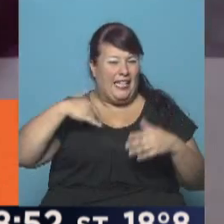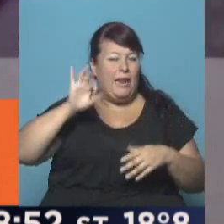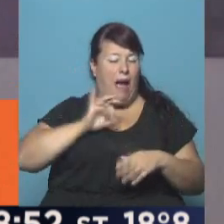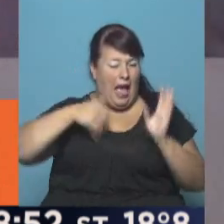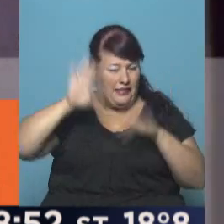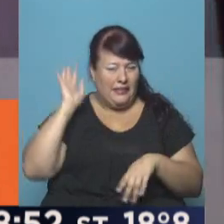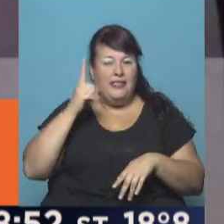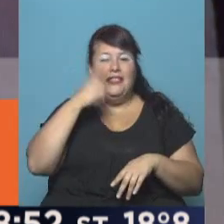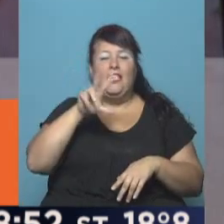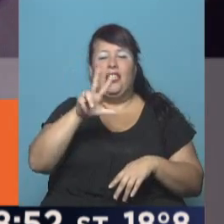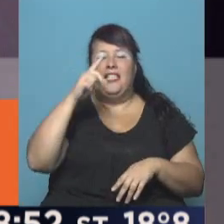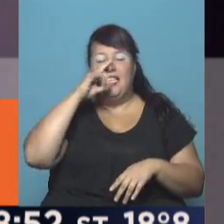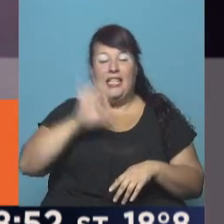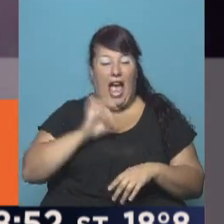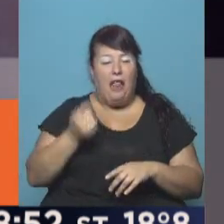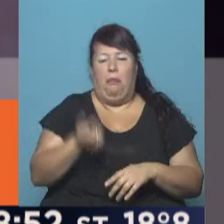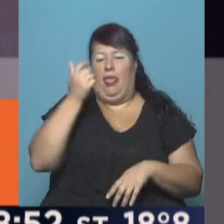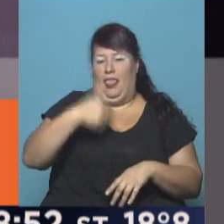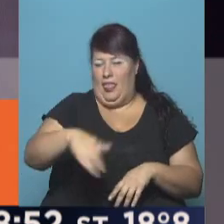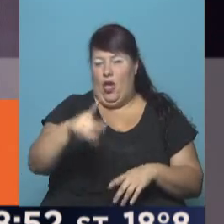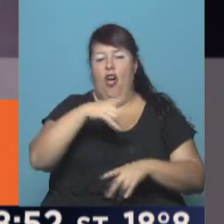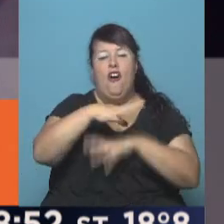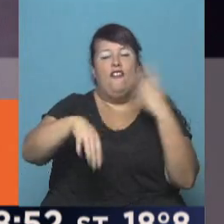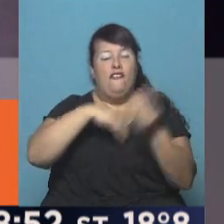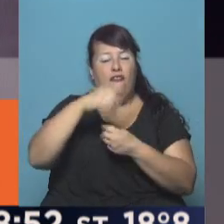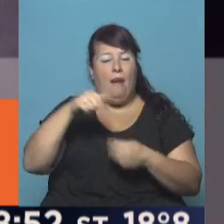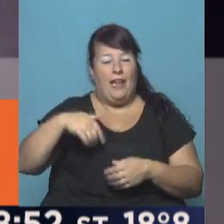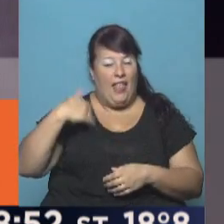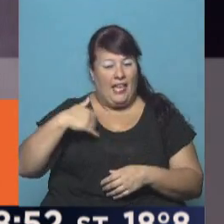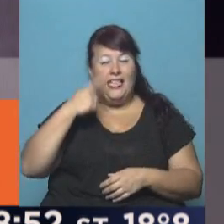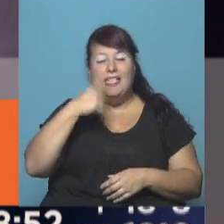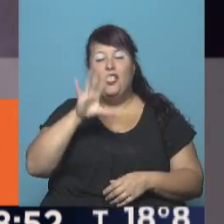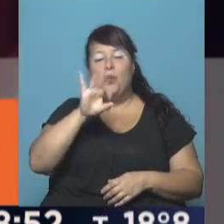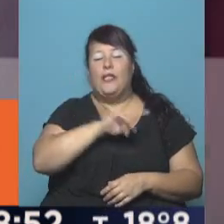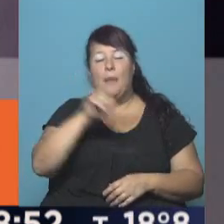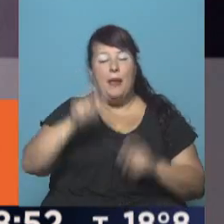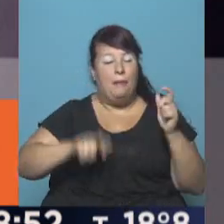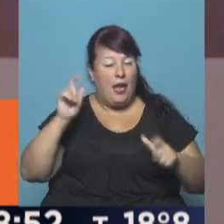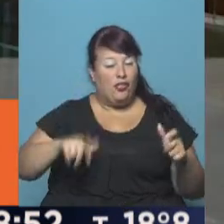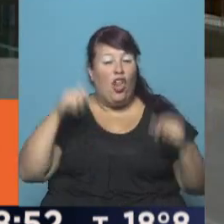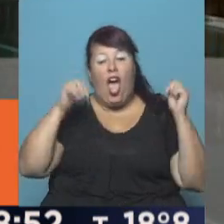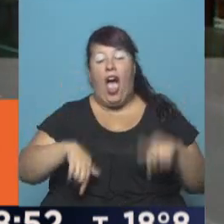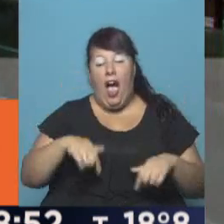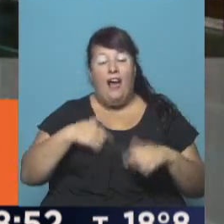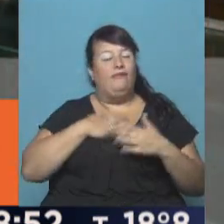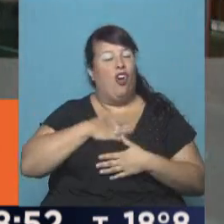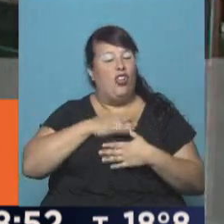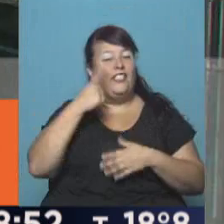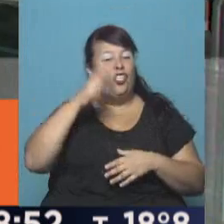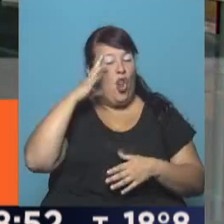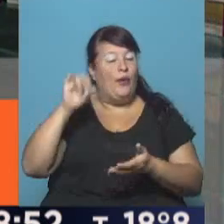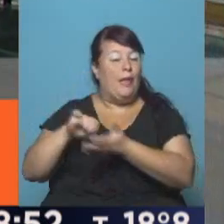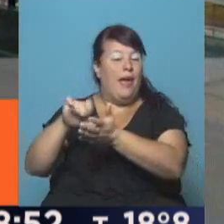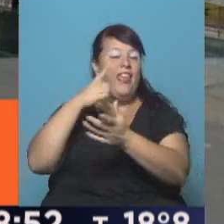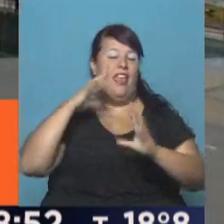casi 137 años en pocos días una familia en nuestro país de 150.000 personas y hoy estamos celebrando en estos 190 países